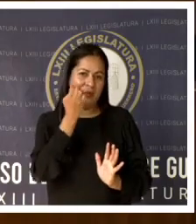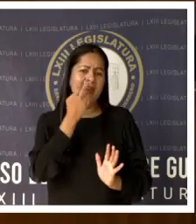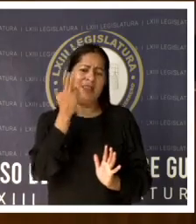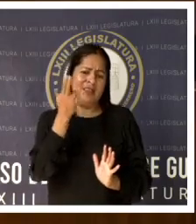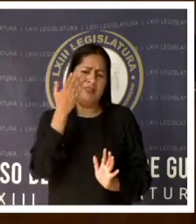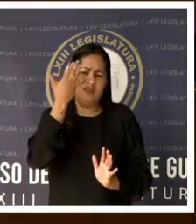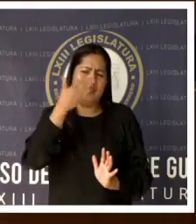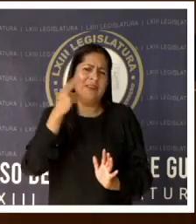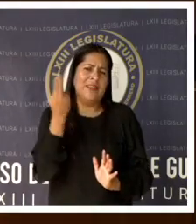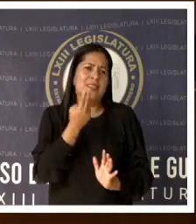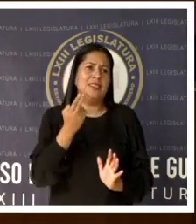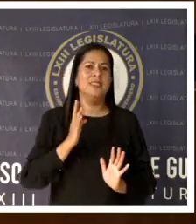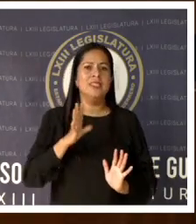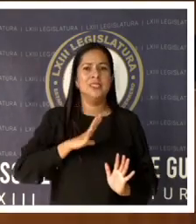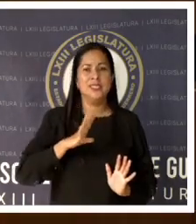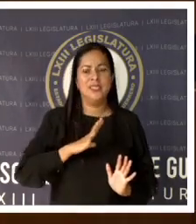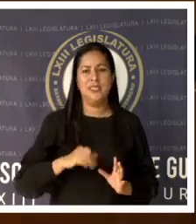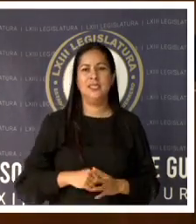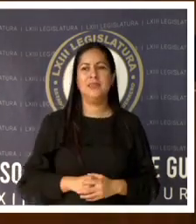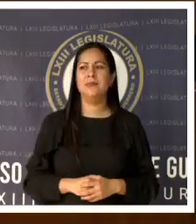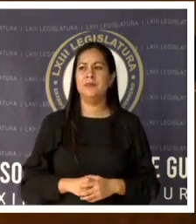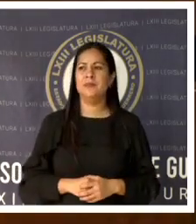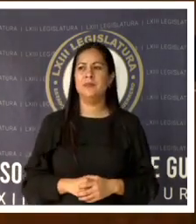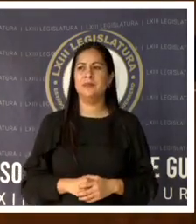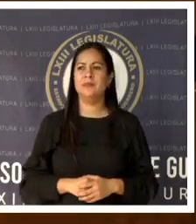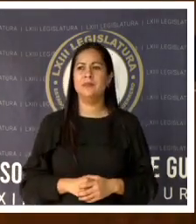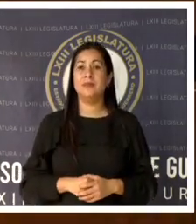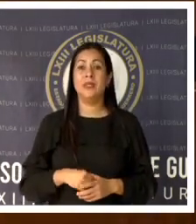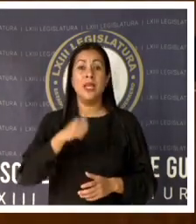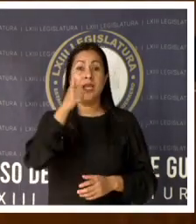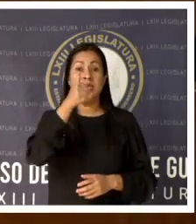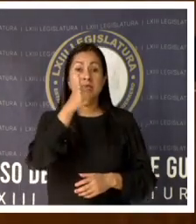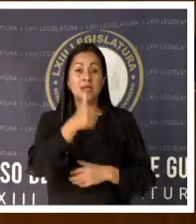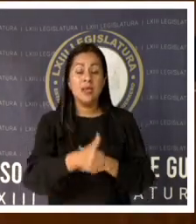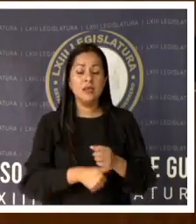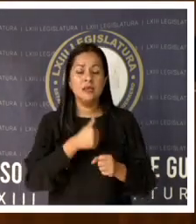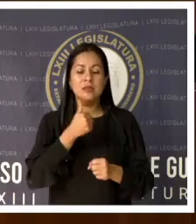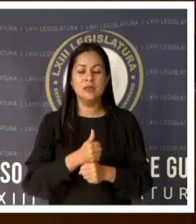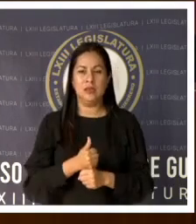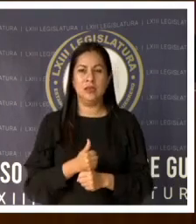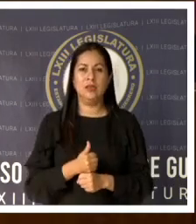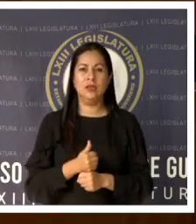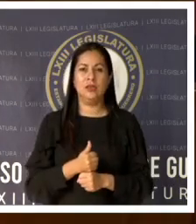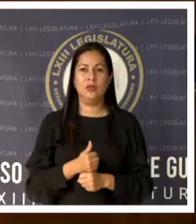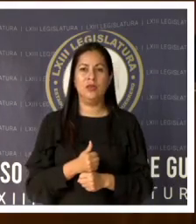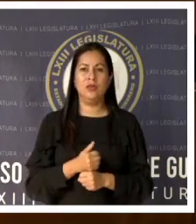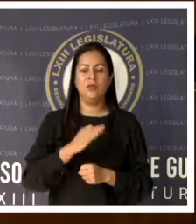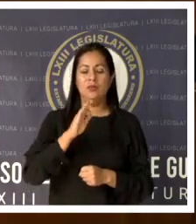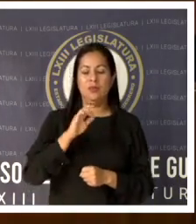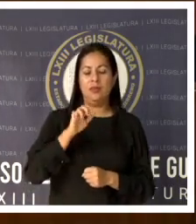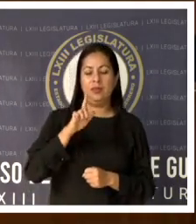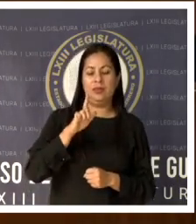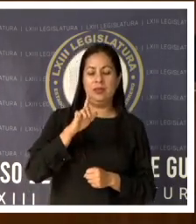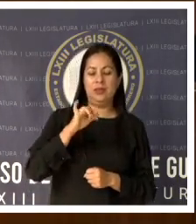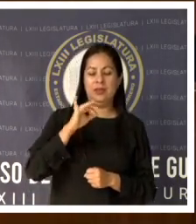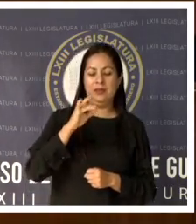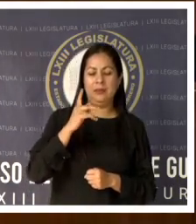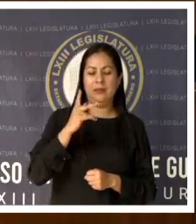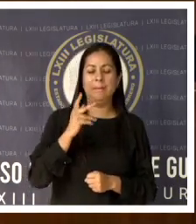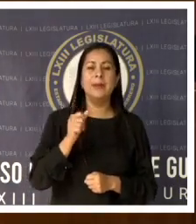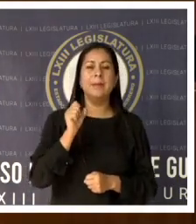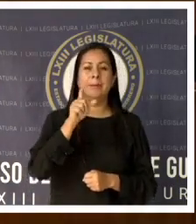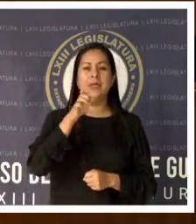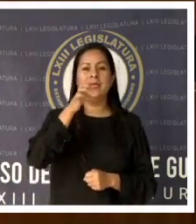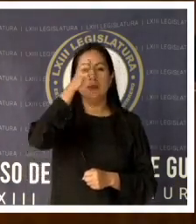necesidades que tienen en seis años Felipe Calderón y